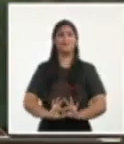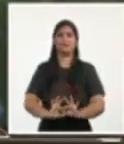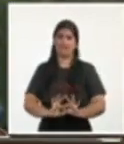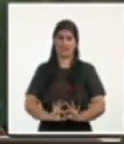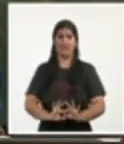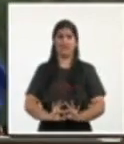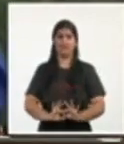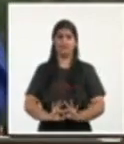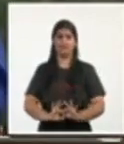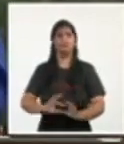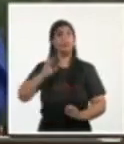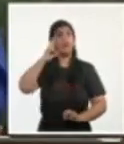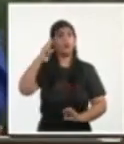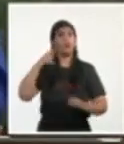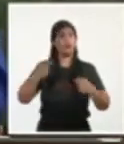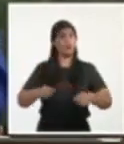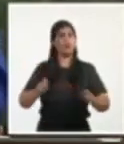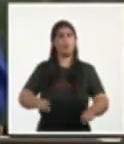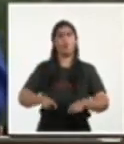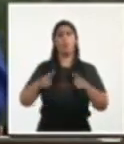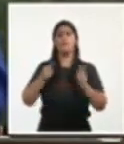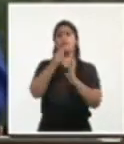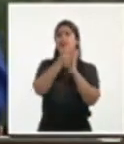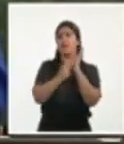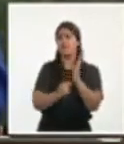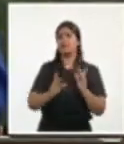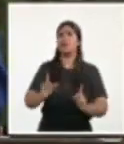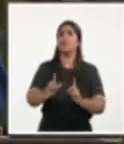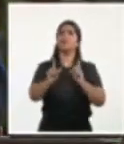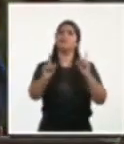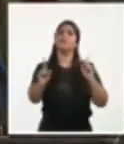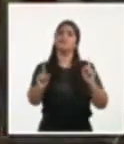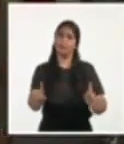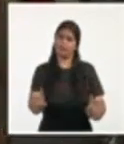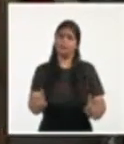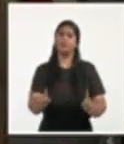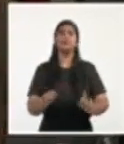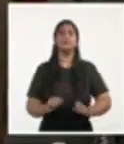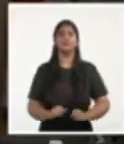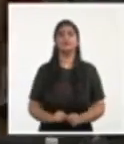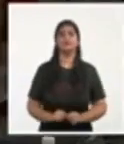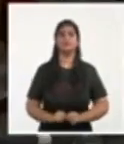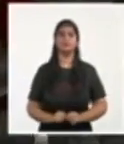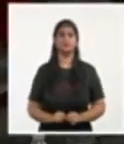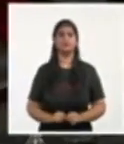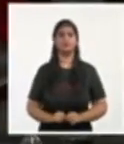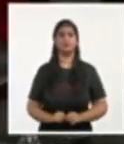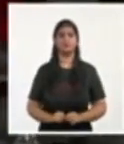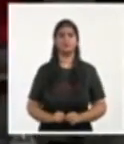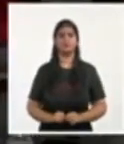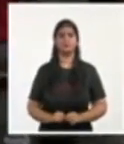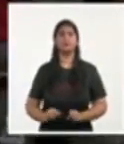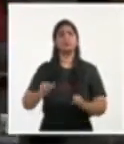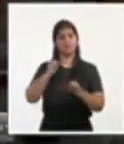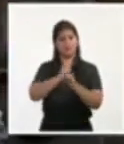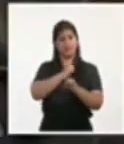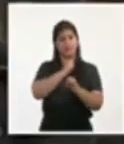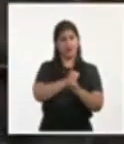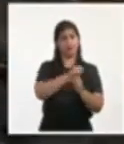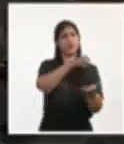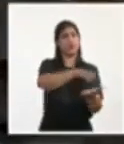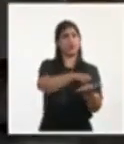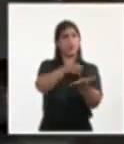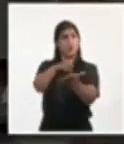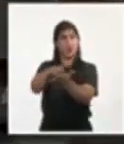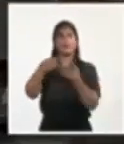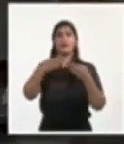salas de cuidados intensivos. Y en función de eso se va trabajando. Y nosotros,